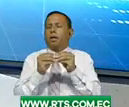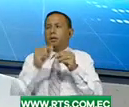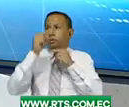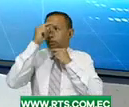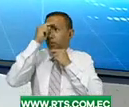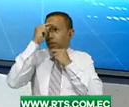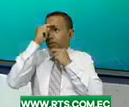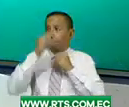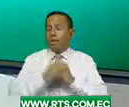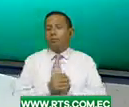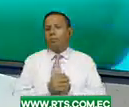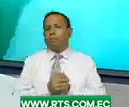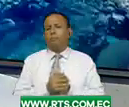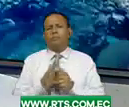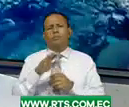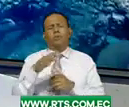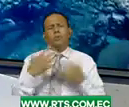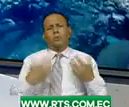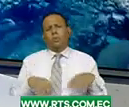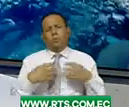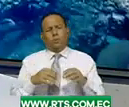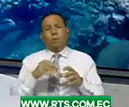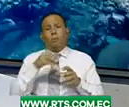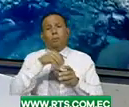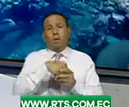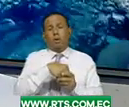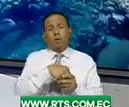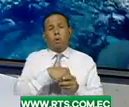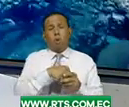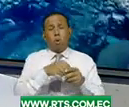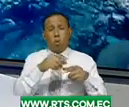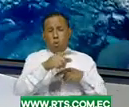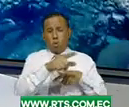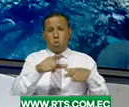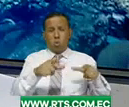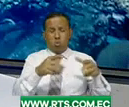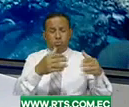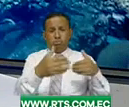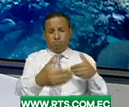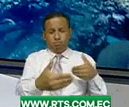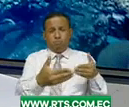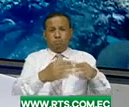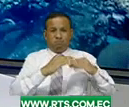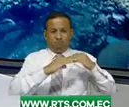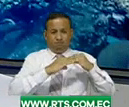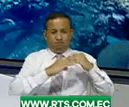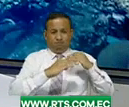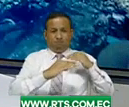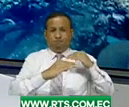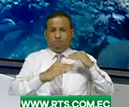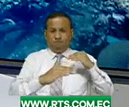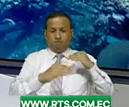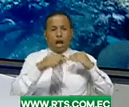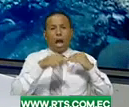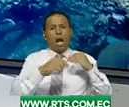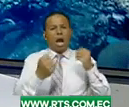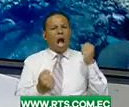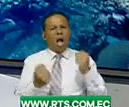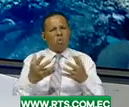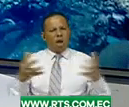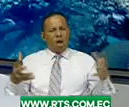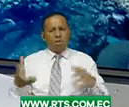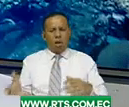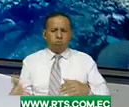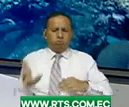Cambiamos de tema. Momentos de pánico vivieron 5 ocupantes de una gabarra que estaba por zarpar con 4 volquetes y decenas de quintales de cal en el muelle